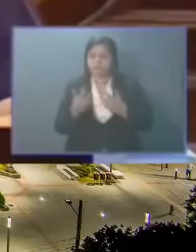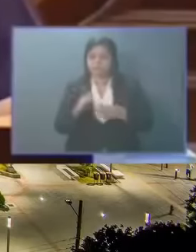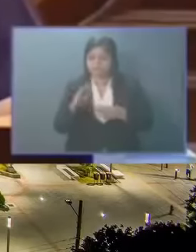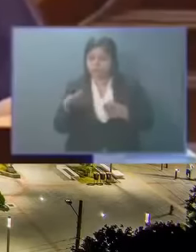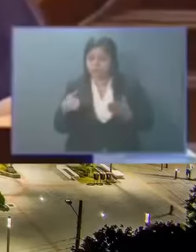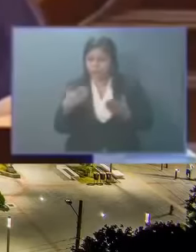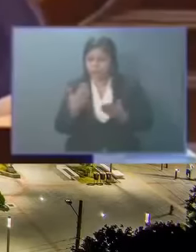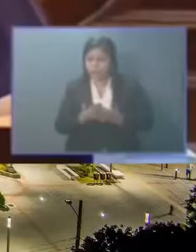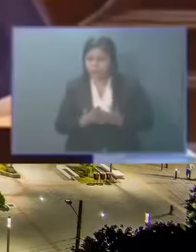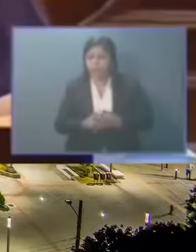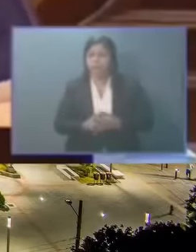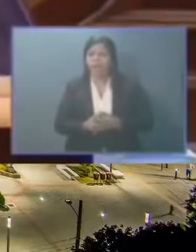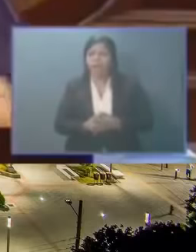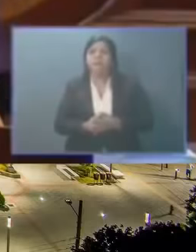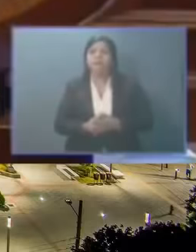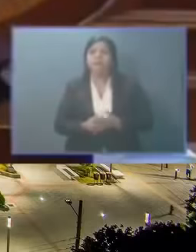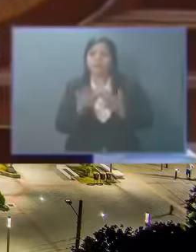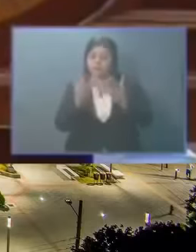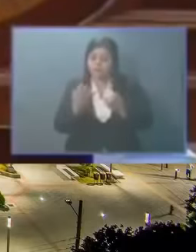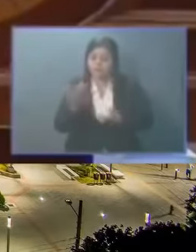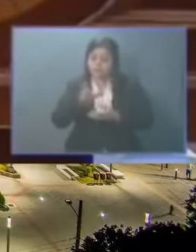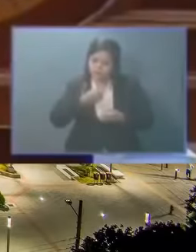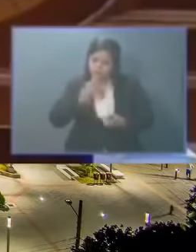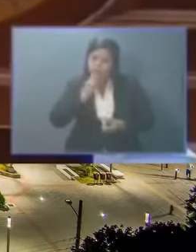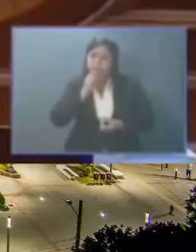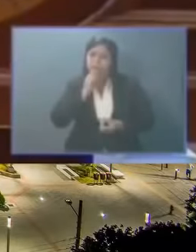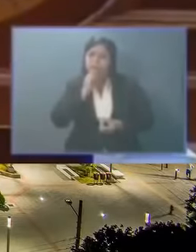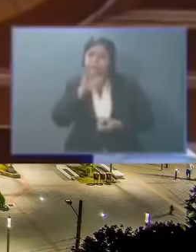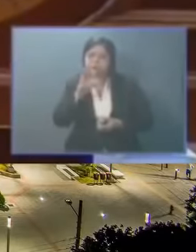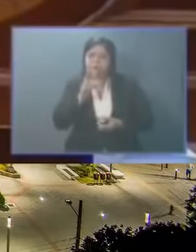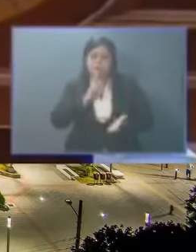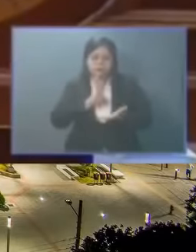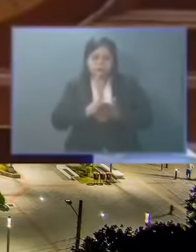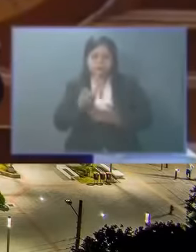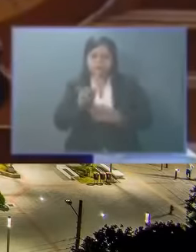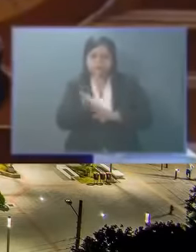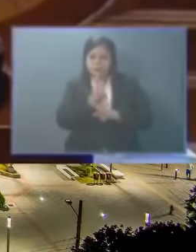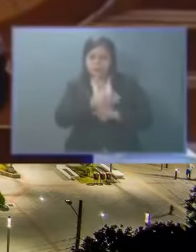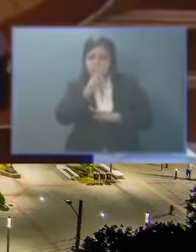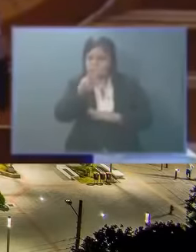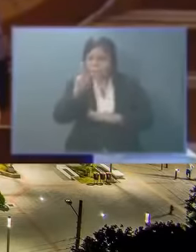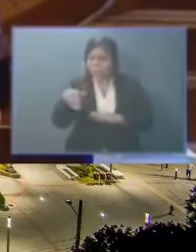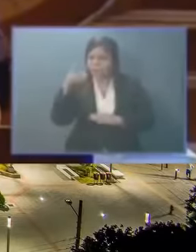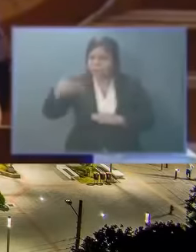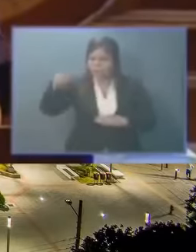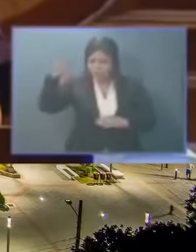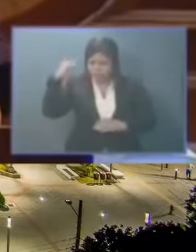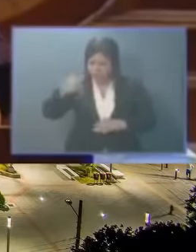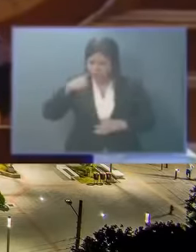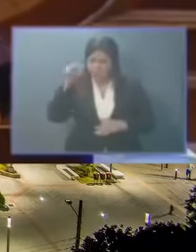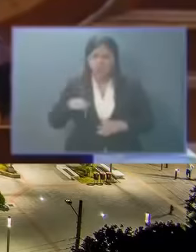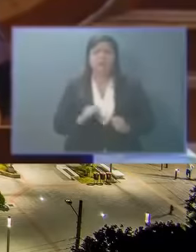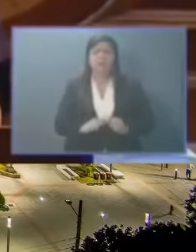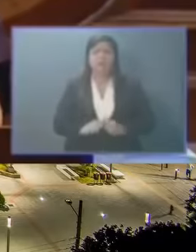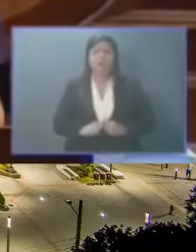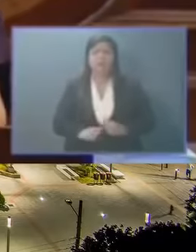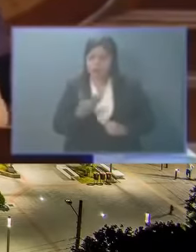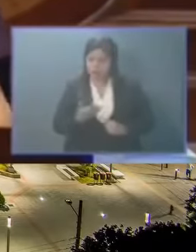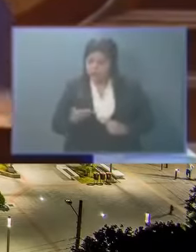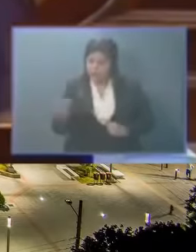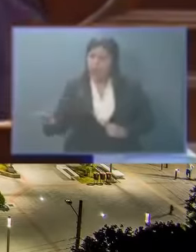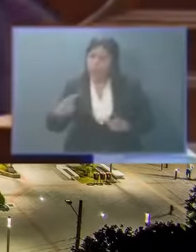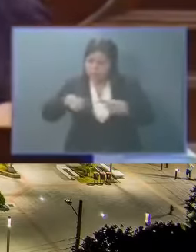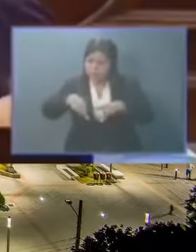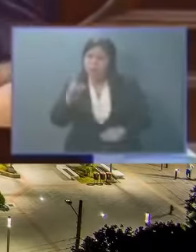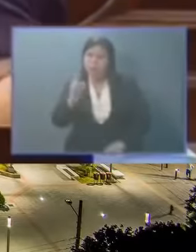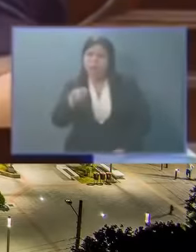retirarme sin decirles algo. Hace 32 años que estuve yo aquí. Hay cosas que siguen